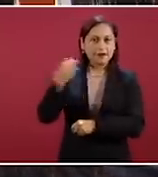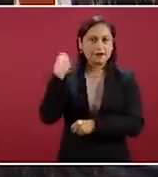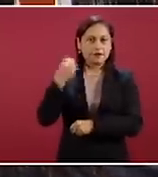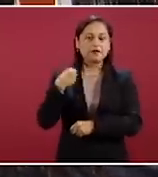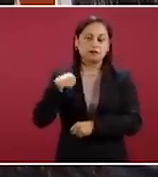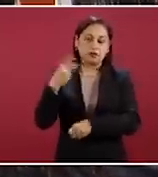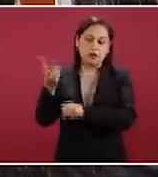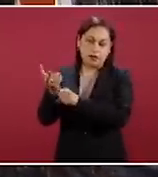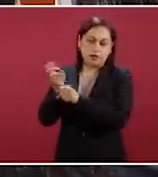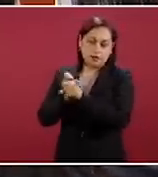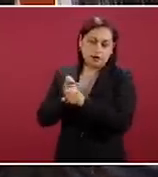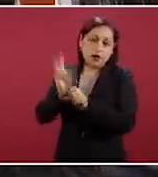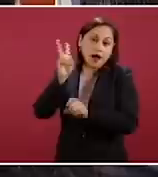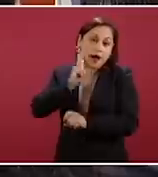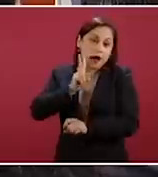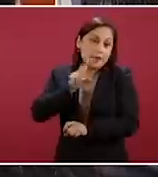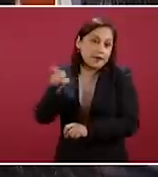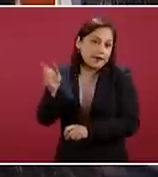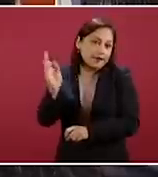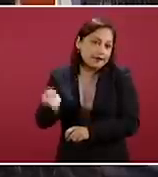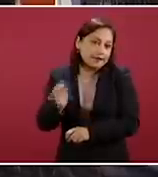aceptan, porque son…